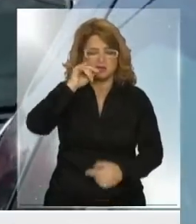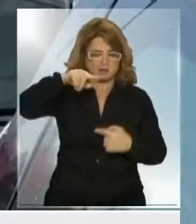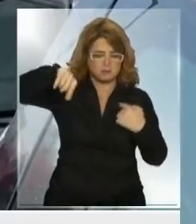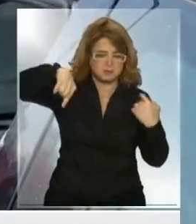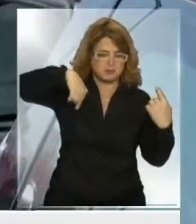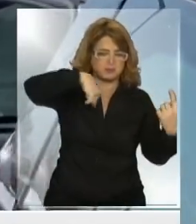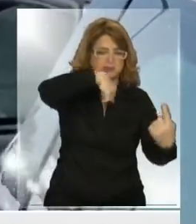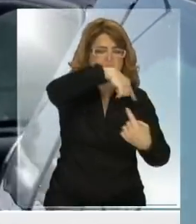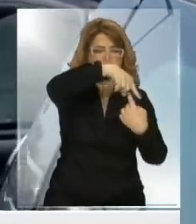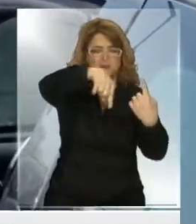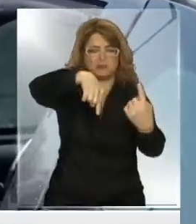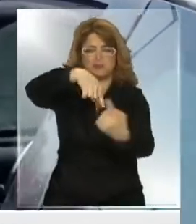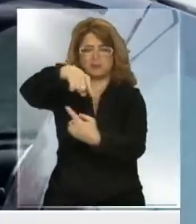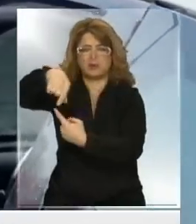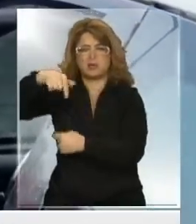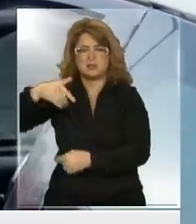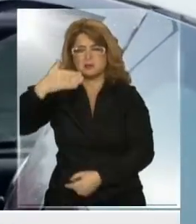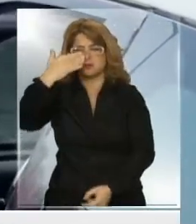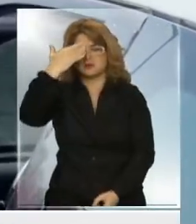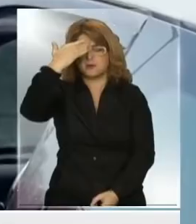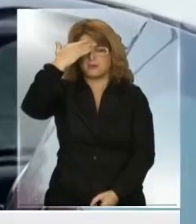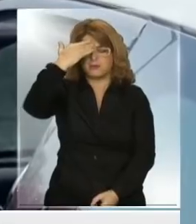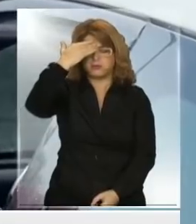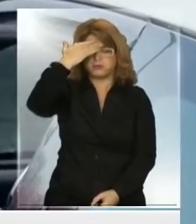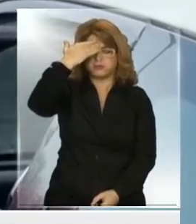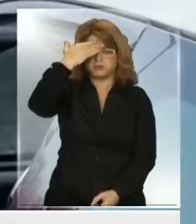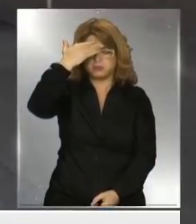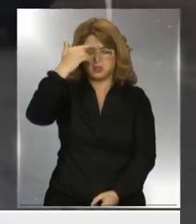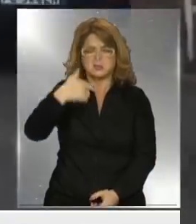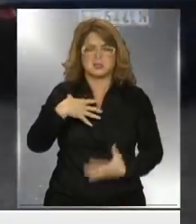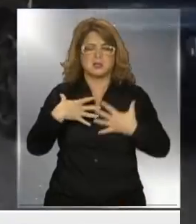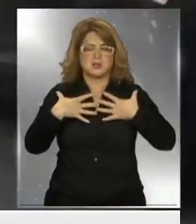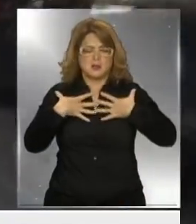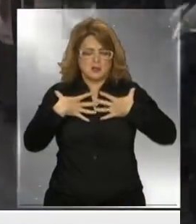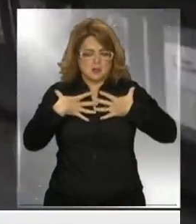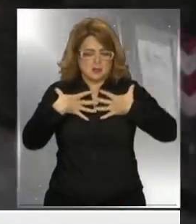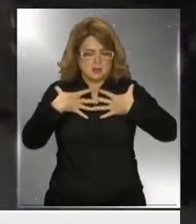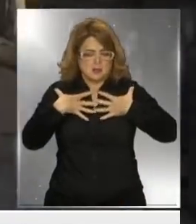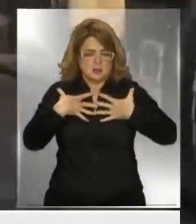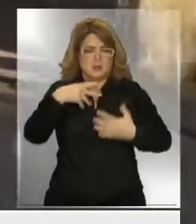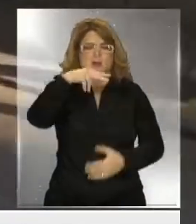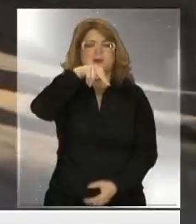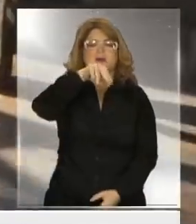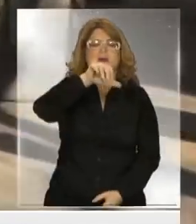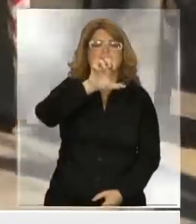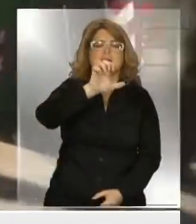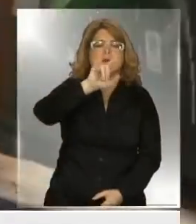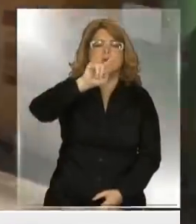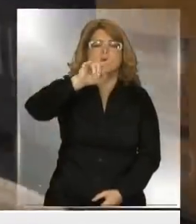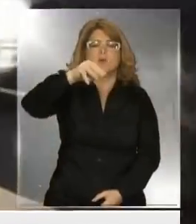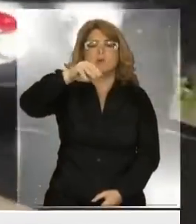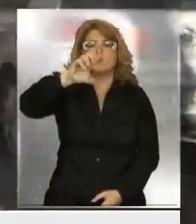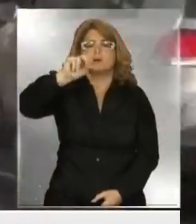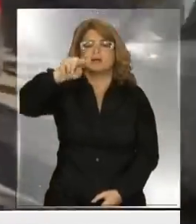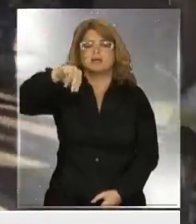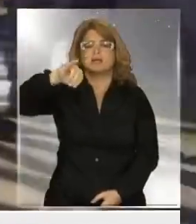se le manifestó la enfermedad fue a través de una grave neumonía. Escuchemos parte de su testimonio.